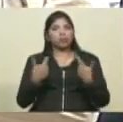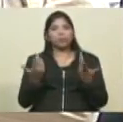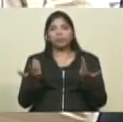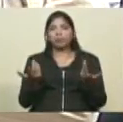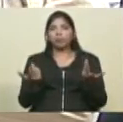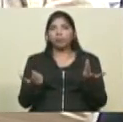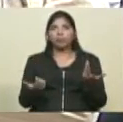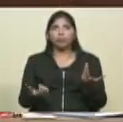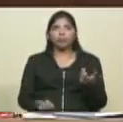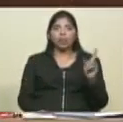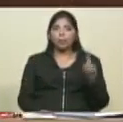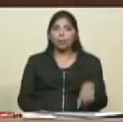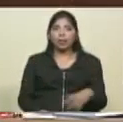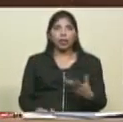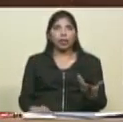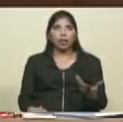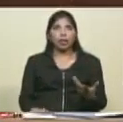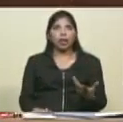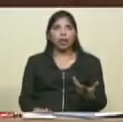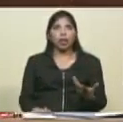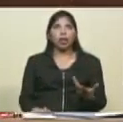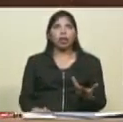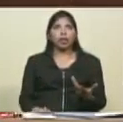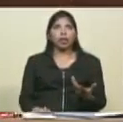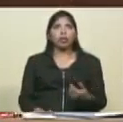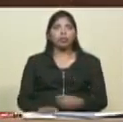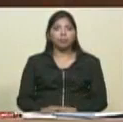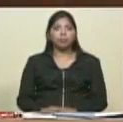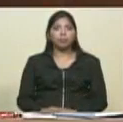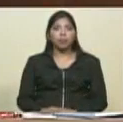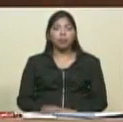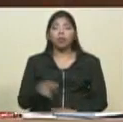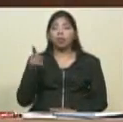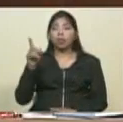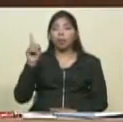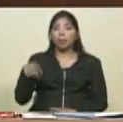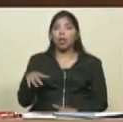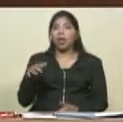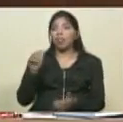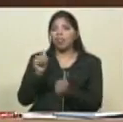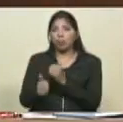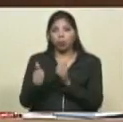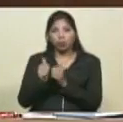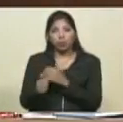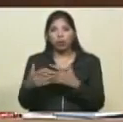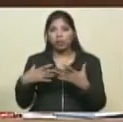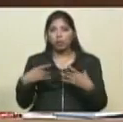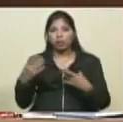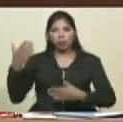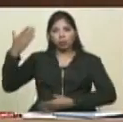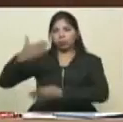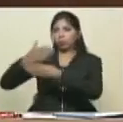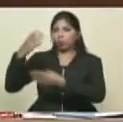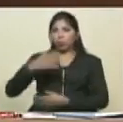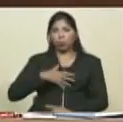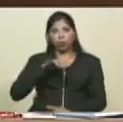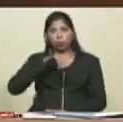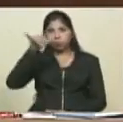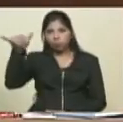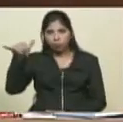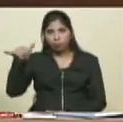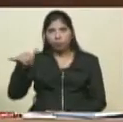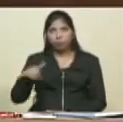actividad de nuestra generación de oro que debe asistir a eventos deportivos. Un bloqueo financiero